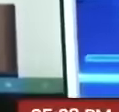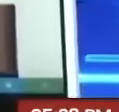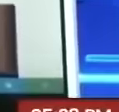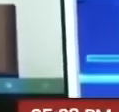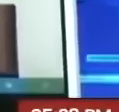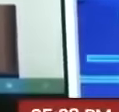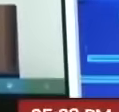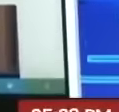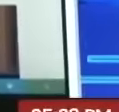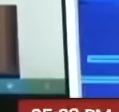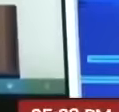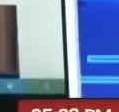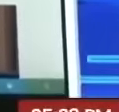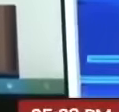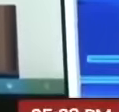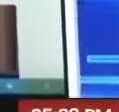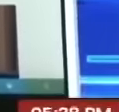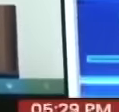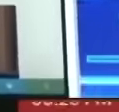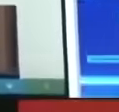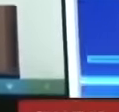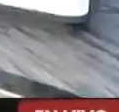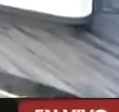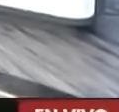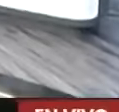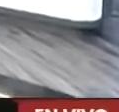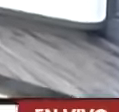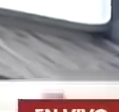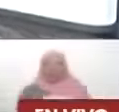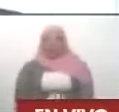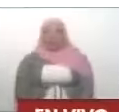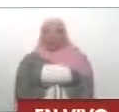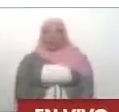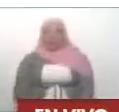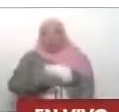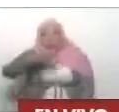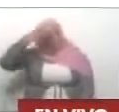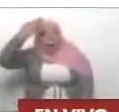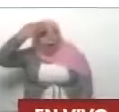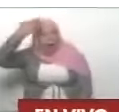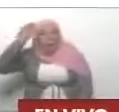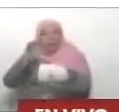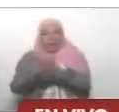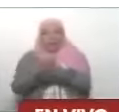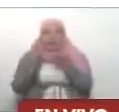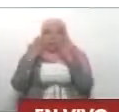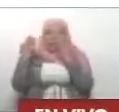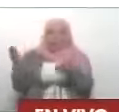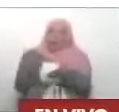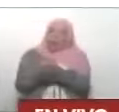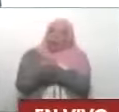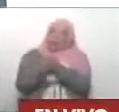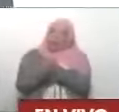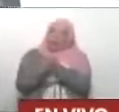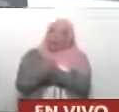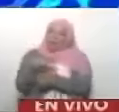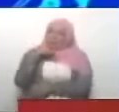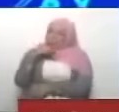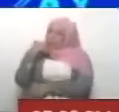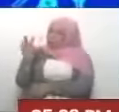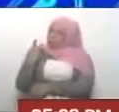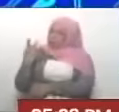Bueno, presidente, complacido de compartir con usted y también con la audiencia, con todo el estudio acá. Saludos, vale, porque sí que estamos bravos. Oye,